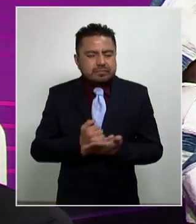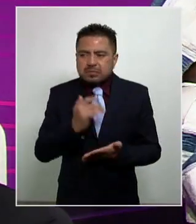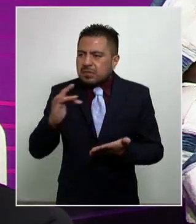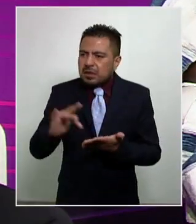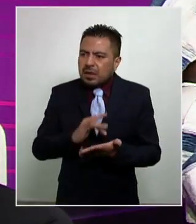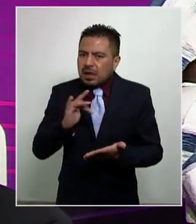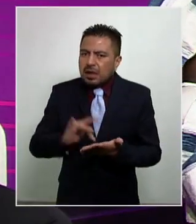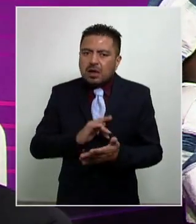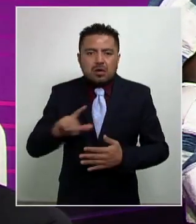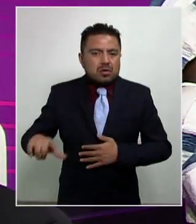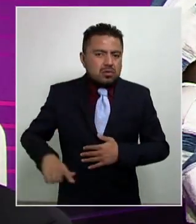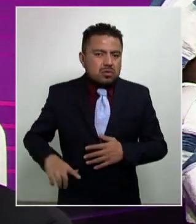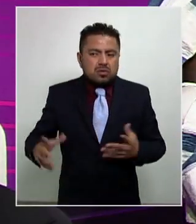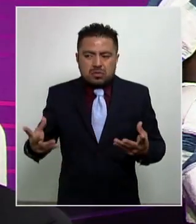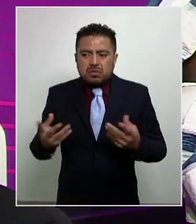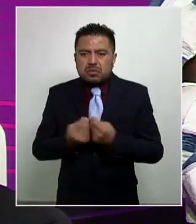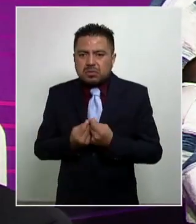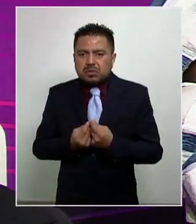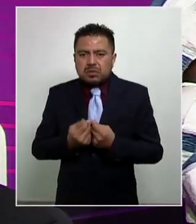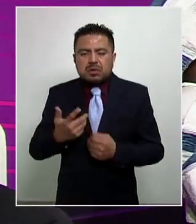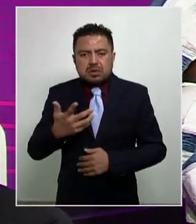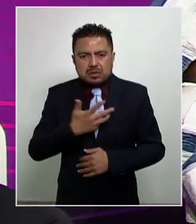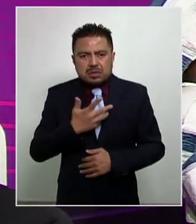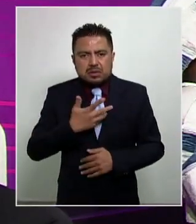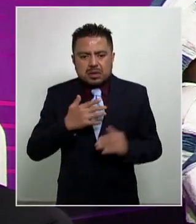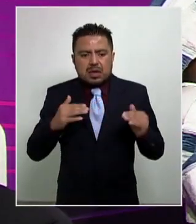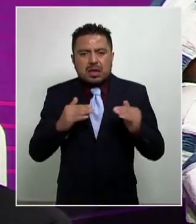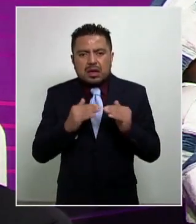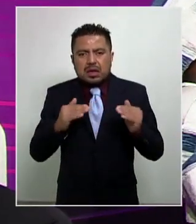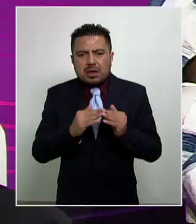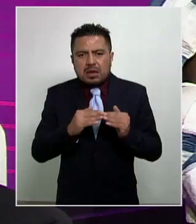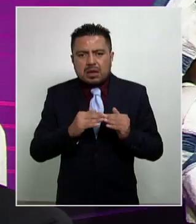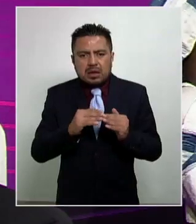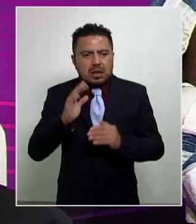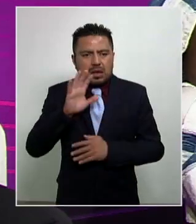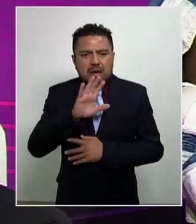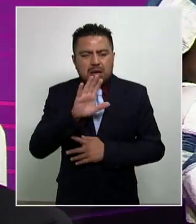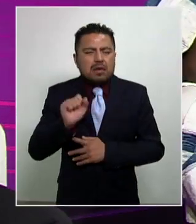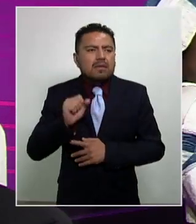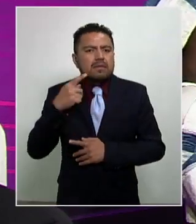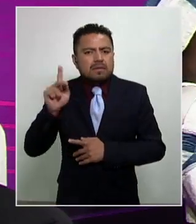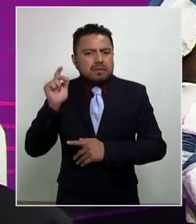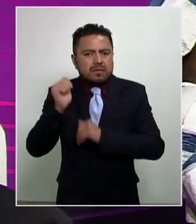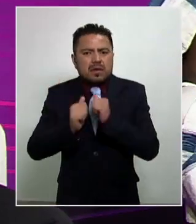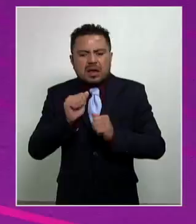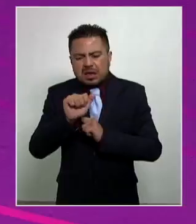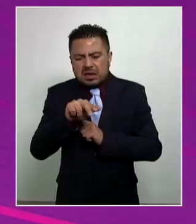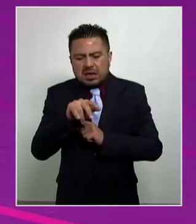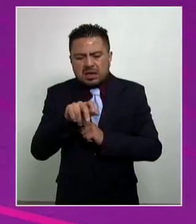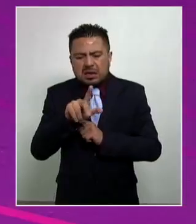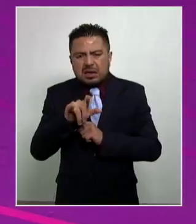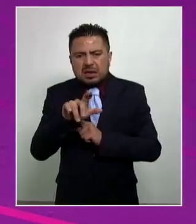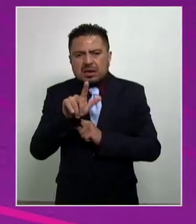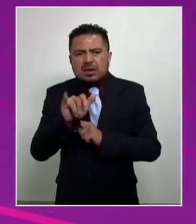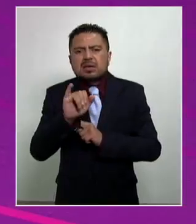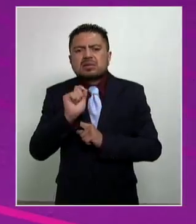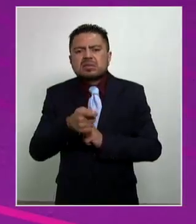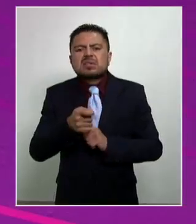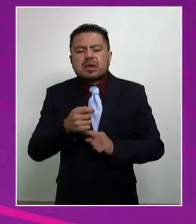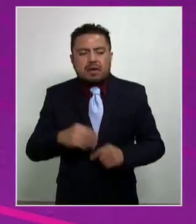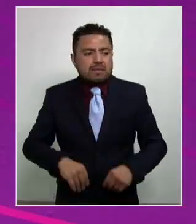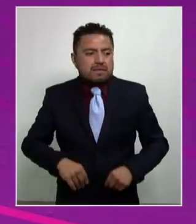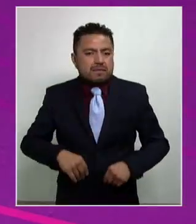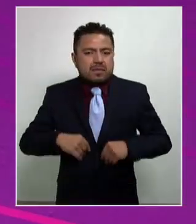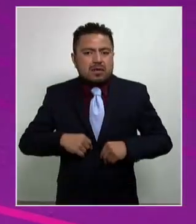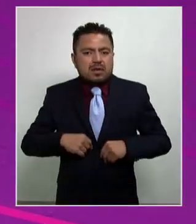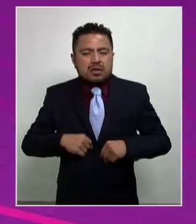gobierno, pues tener esta casa Hankili África. Hankili significando Hank que es la vida,